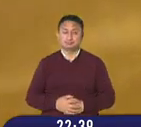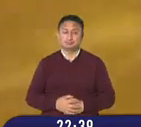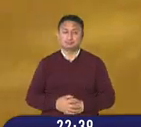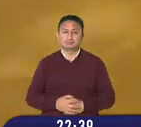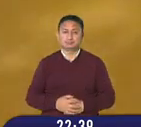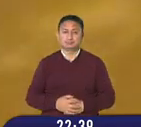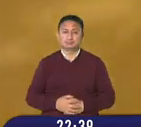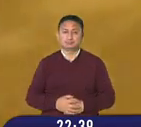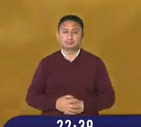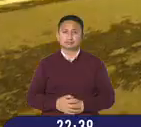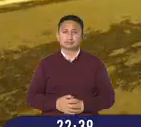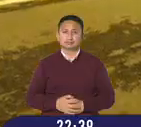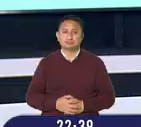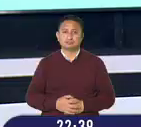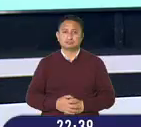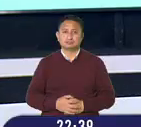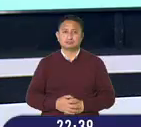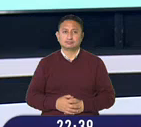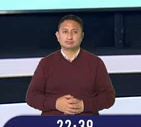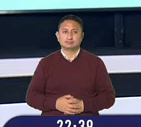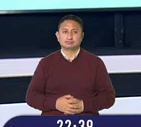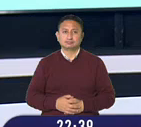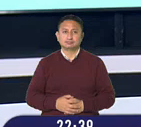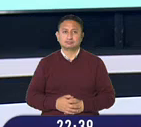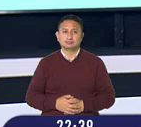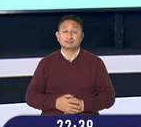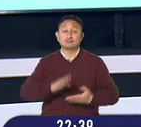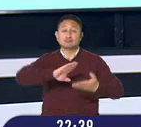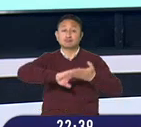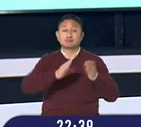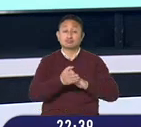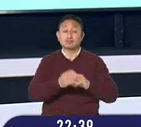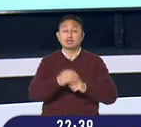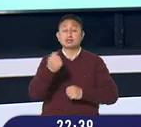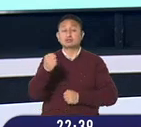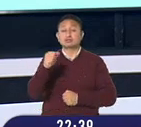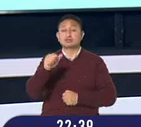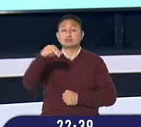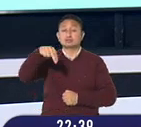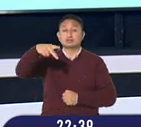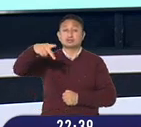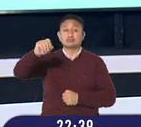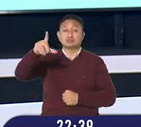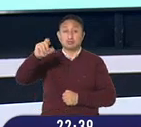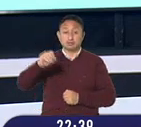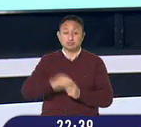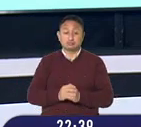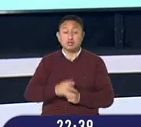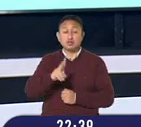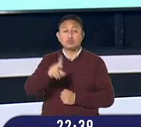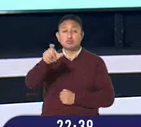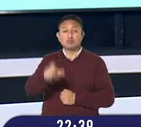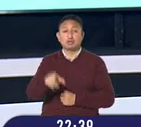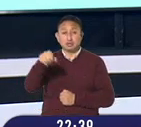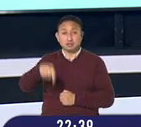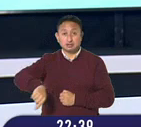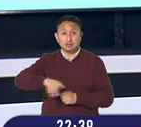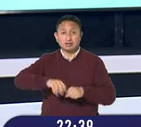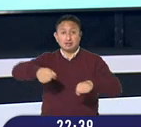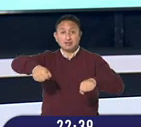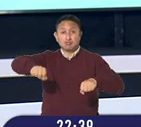Informó Marilyn Jaramillo. En la comuna San Pablo del Cantón Santa Elena, dos personas que viajaban en